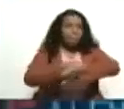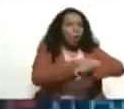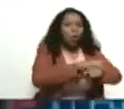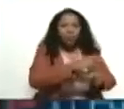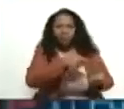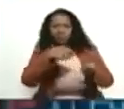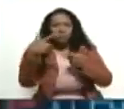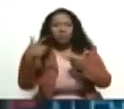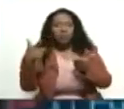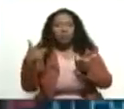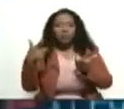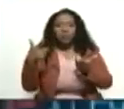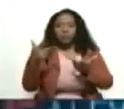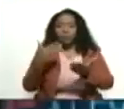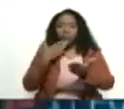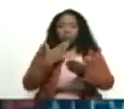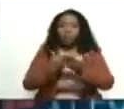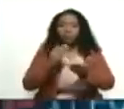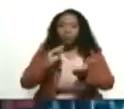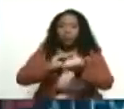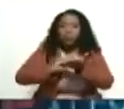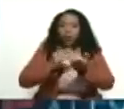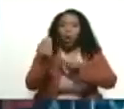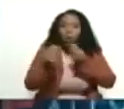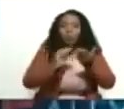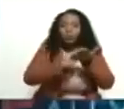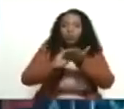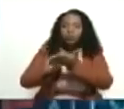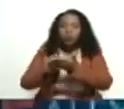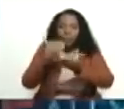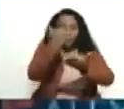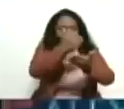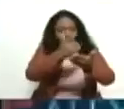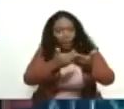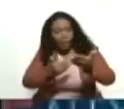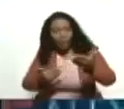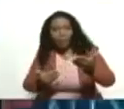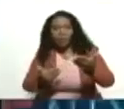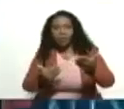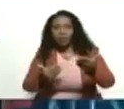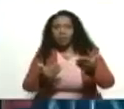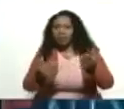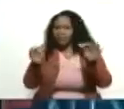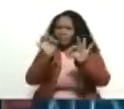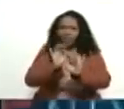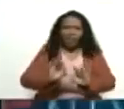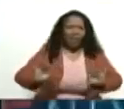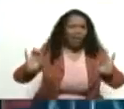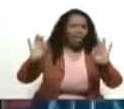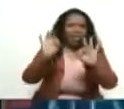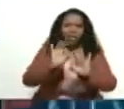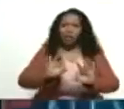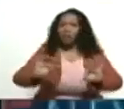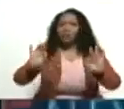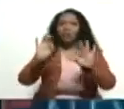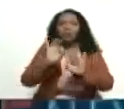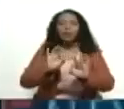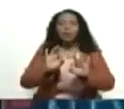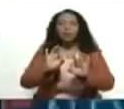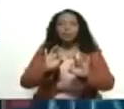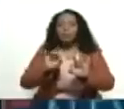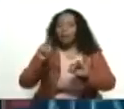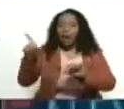permitiera instaurar un expediente de lawfare. Ni eso tenían al momento de